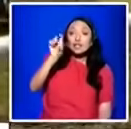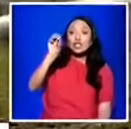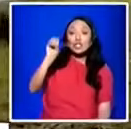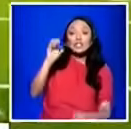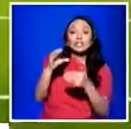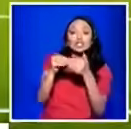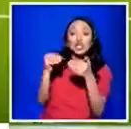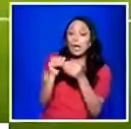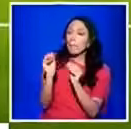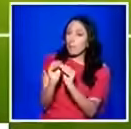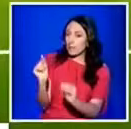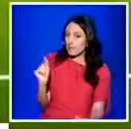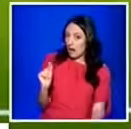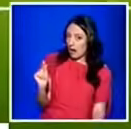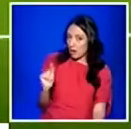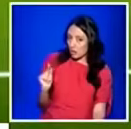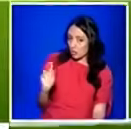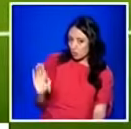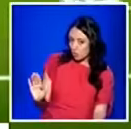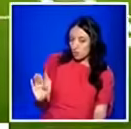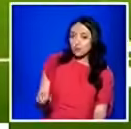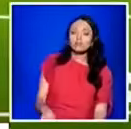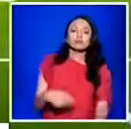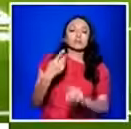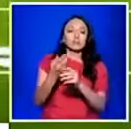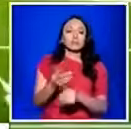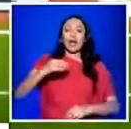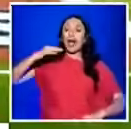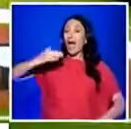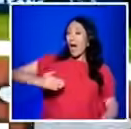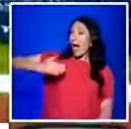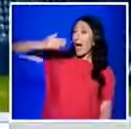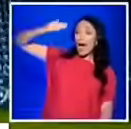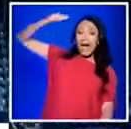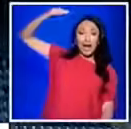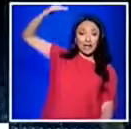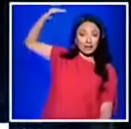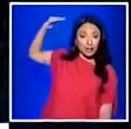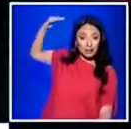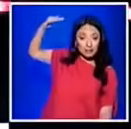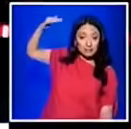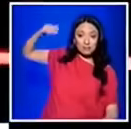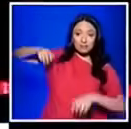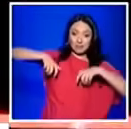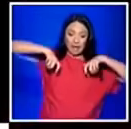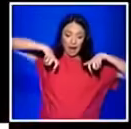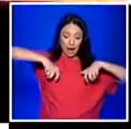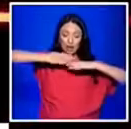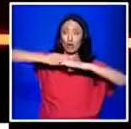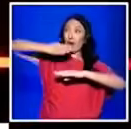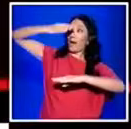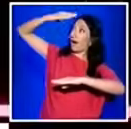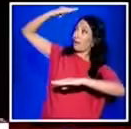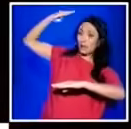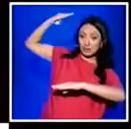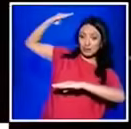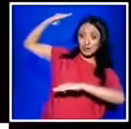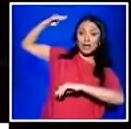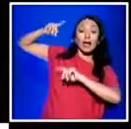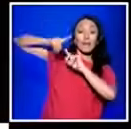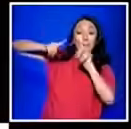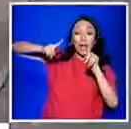$110, la más económica. Esto es en la parte alta del escenario, detrás de los arcos. Pero ese precio aumenta